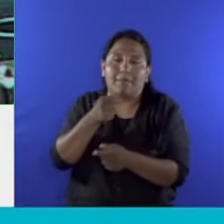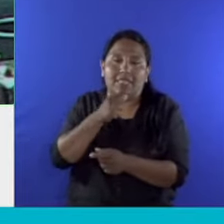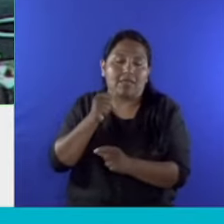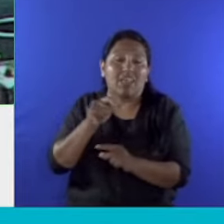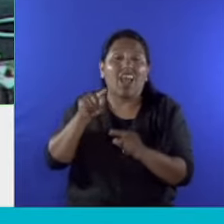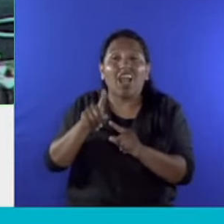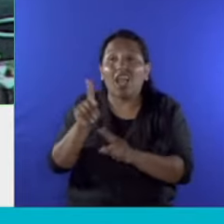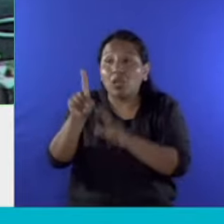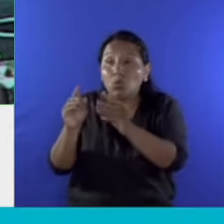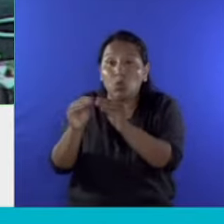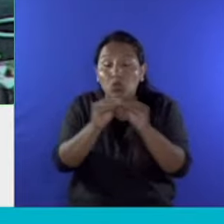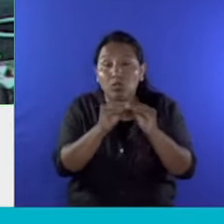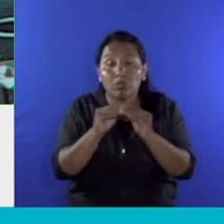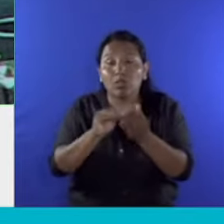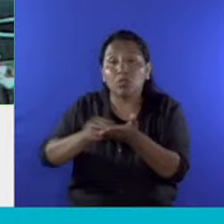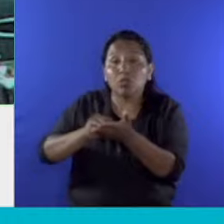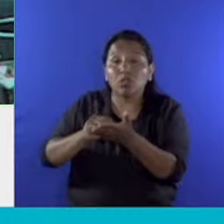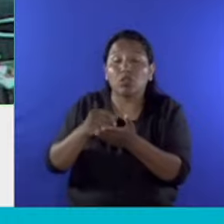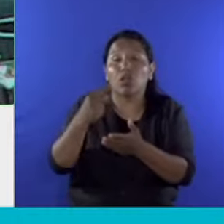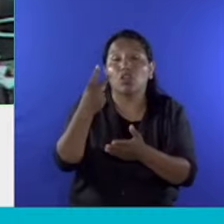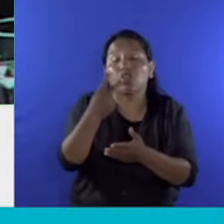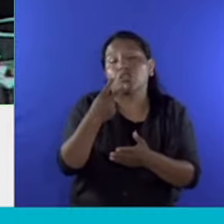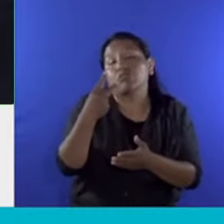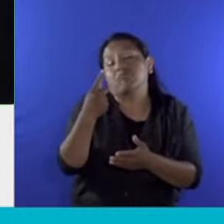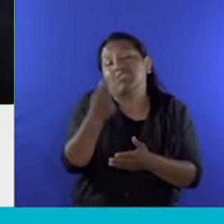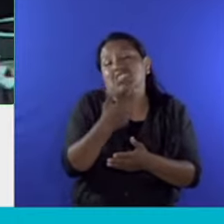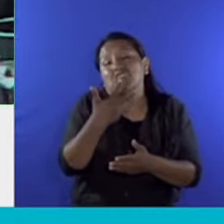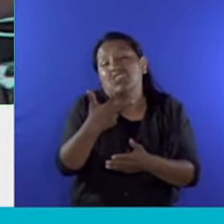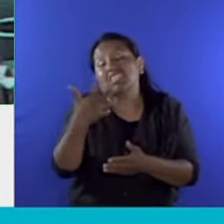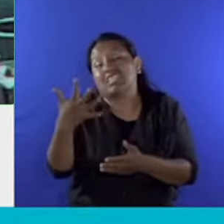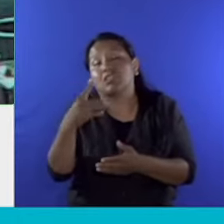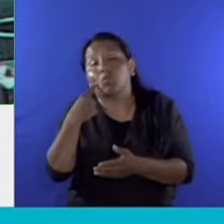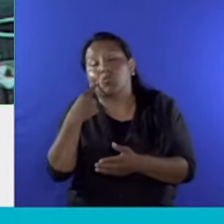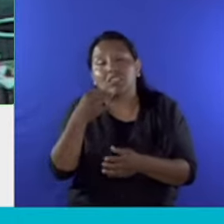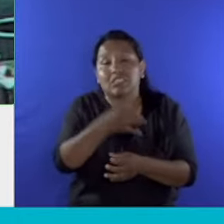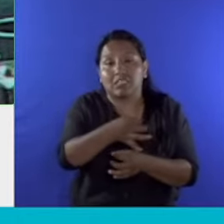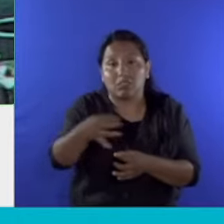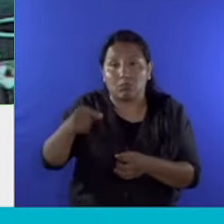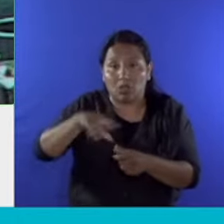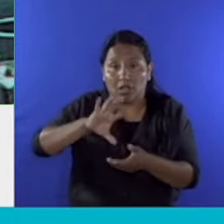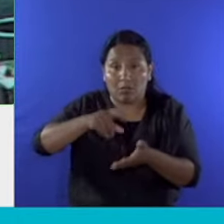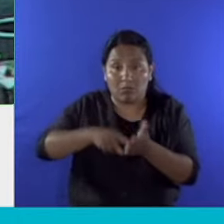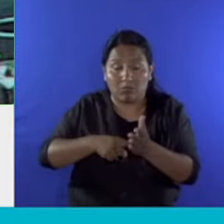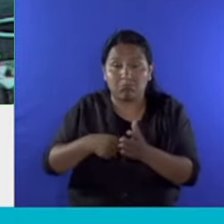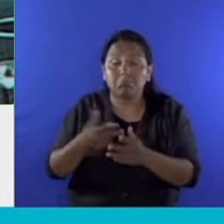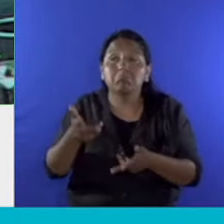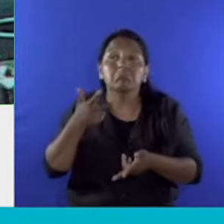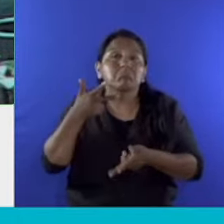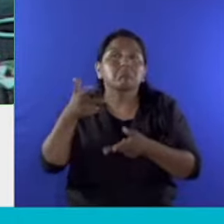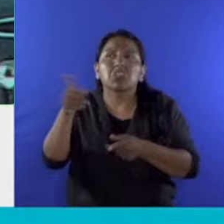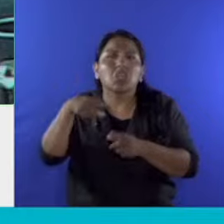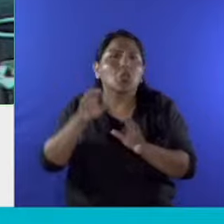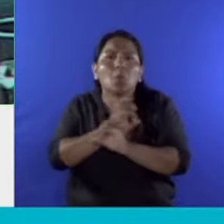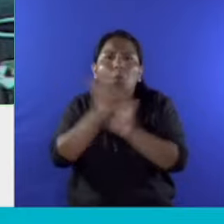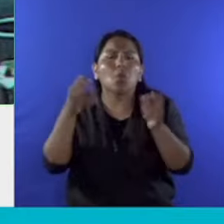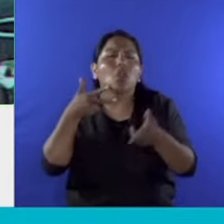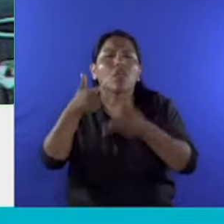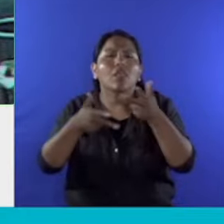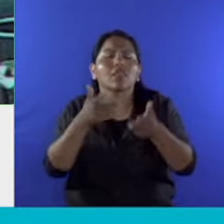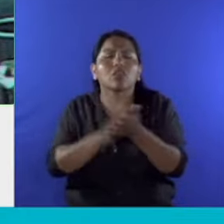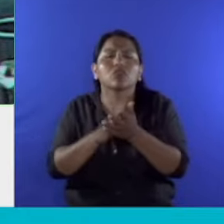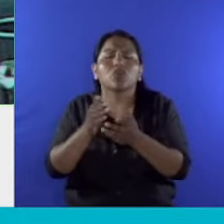Acá hay diputados de los 135 municipios o casi de la provincia de Buenos Aires. ¿No ha escuchado a nadie los